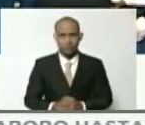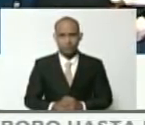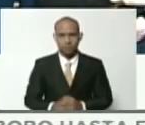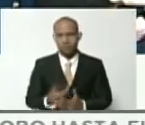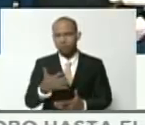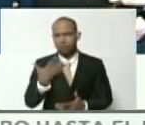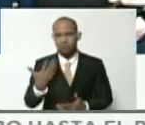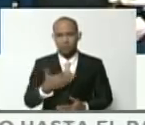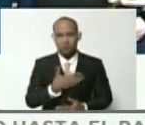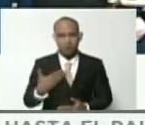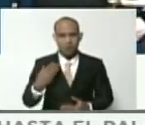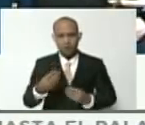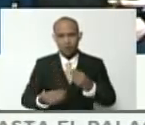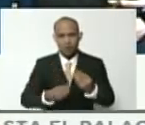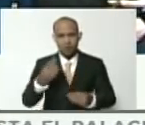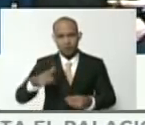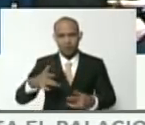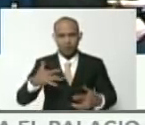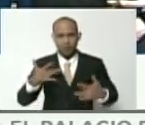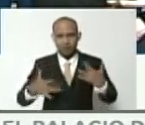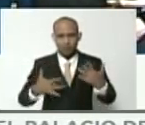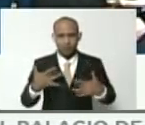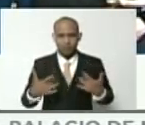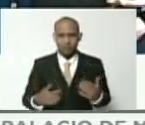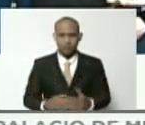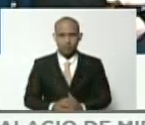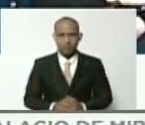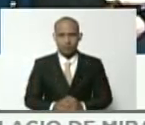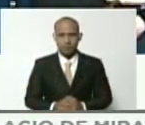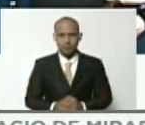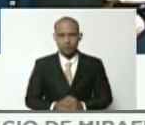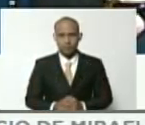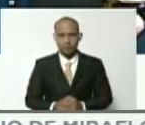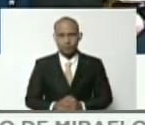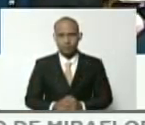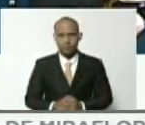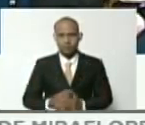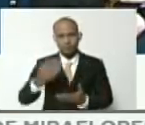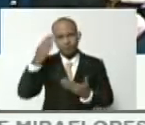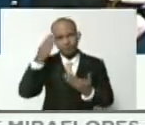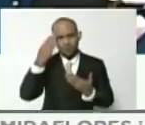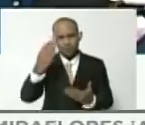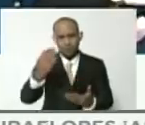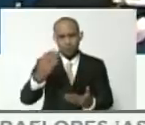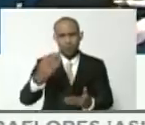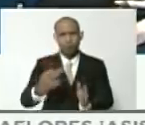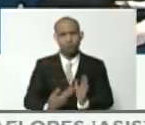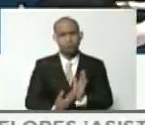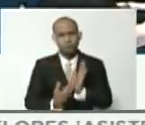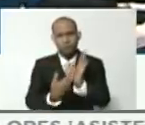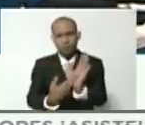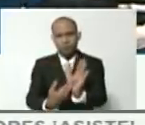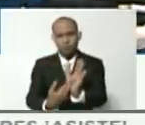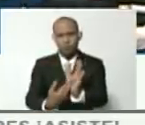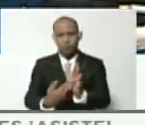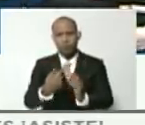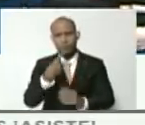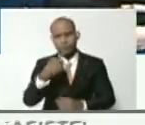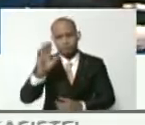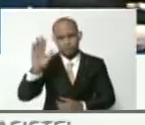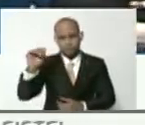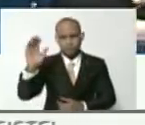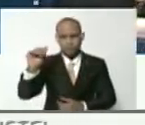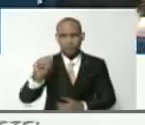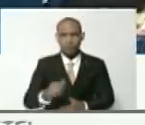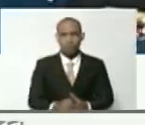hacer este acto de salutación, de reconocimiento y de despedida